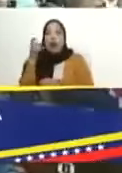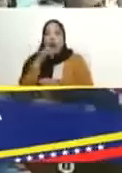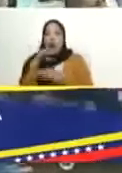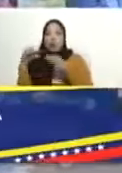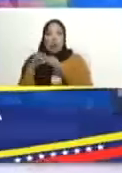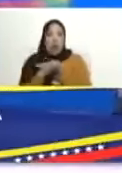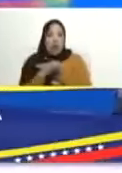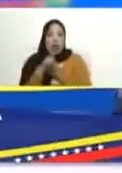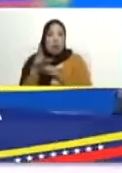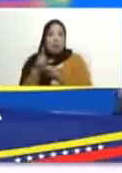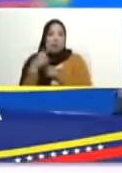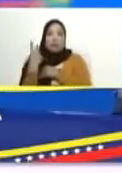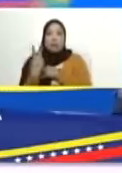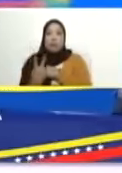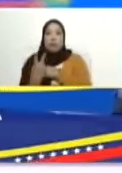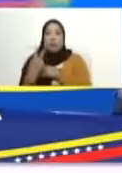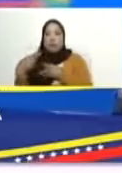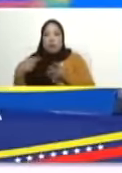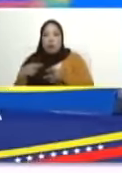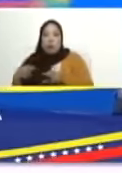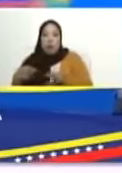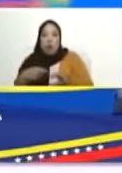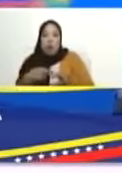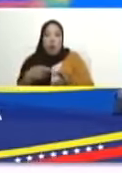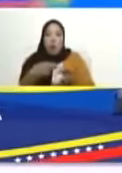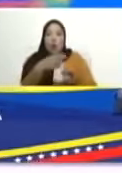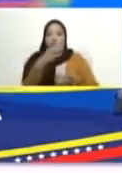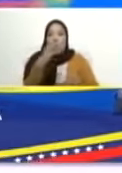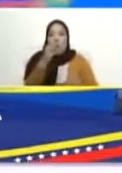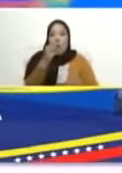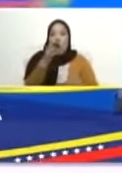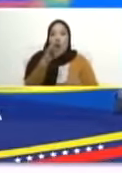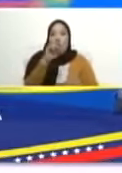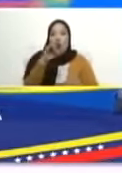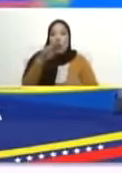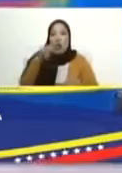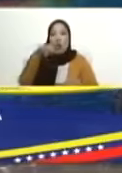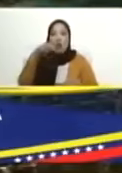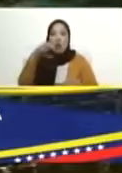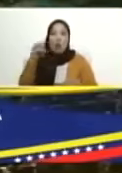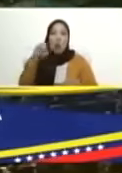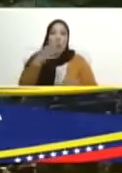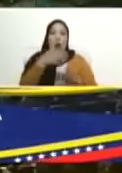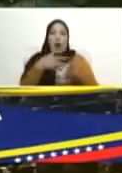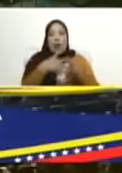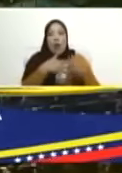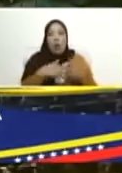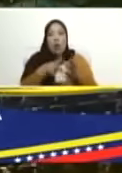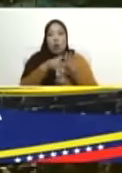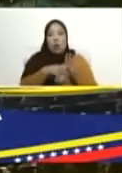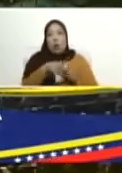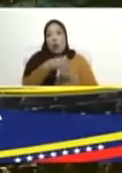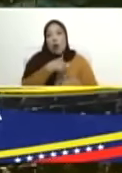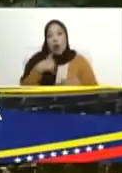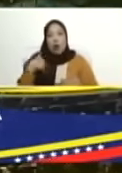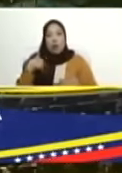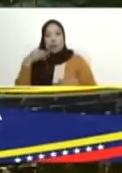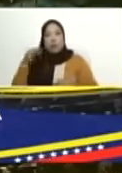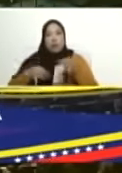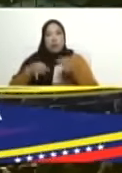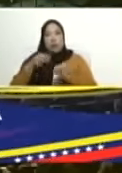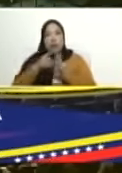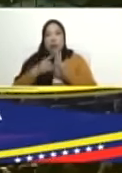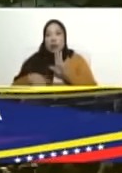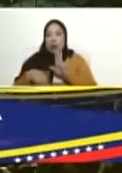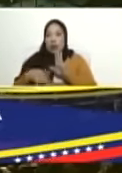ingleses. Y las bocas del Orinoco se las vamos a salvar porque los americanos las quieren. Eso fue lo que pasó. Entonces, eso no fue un tribunal de derecho, eso fue